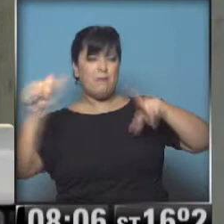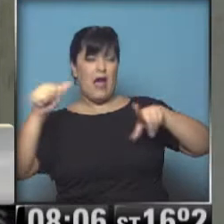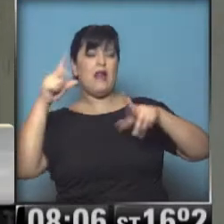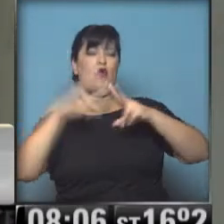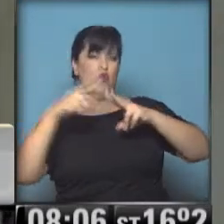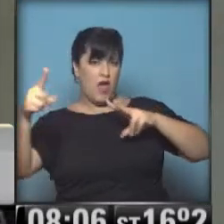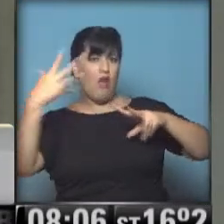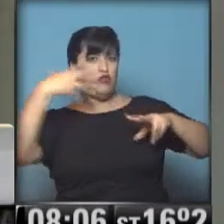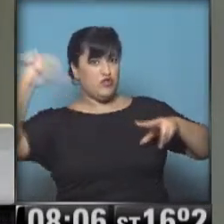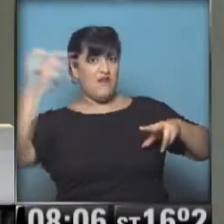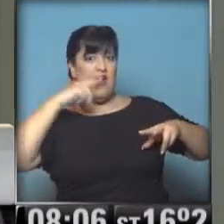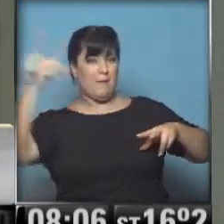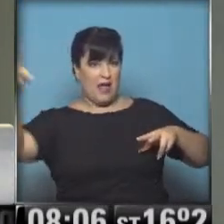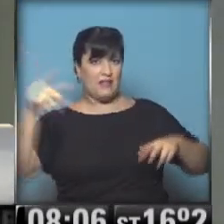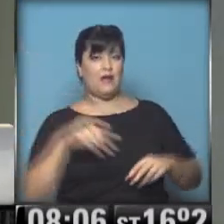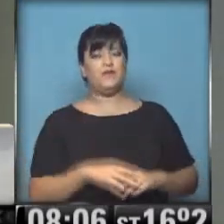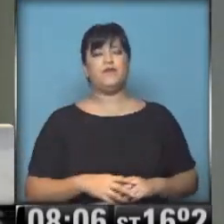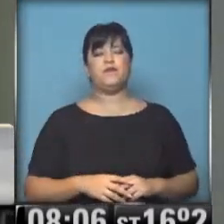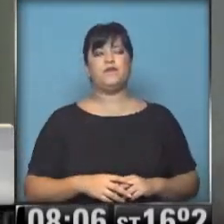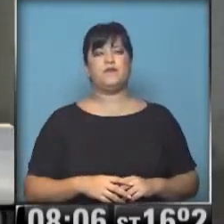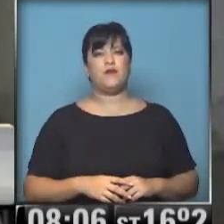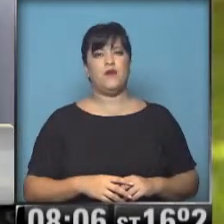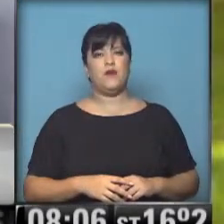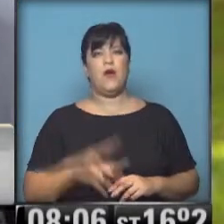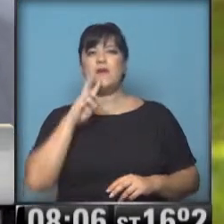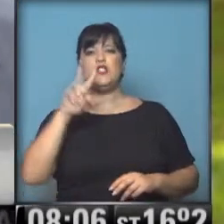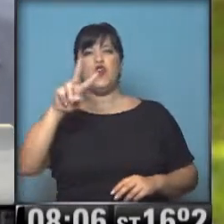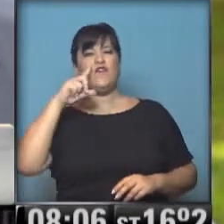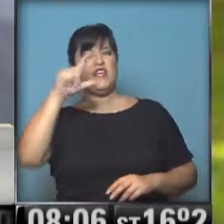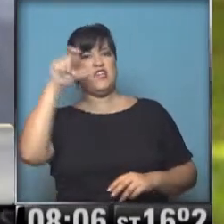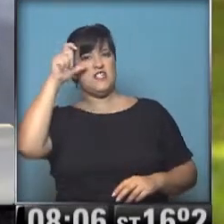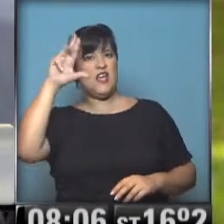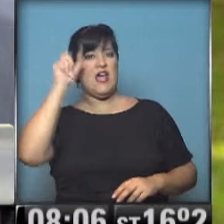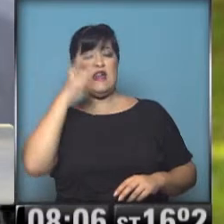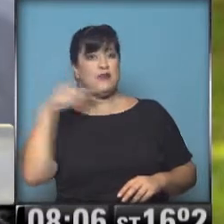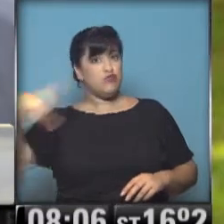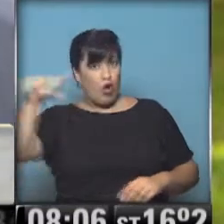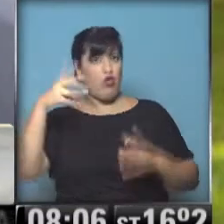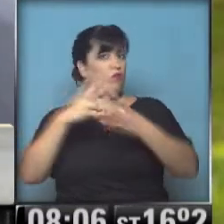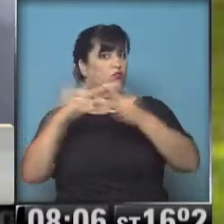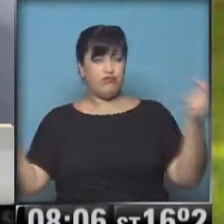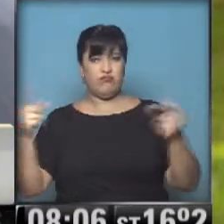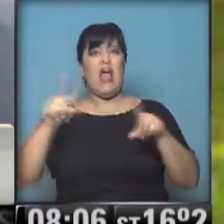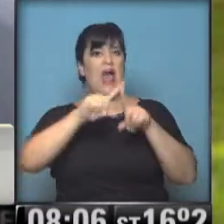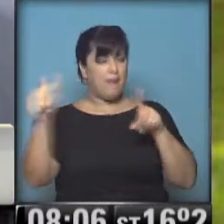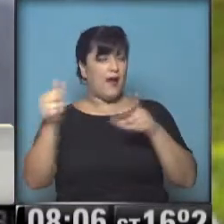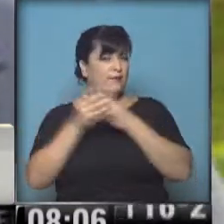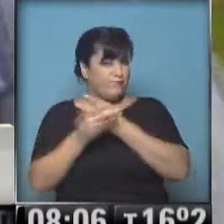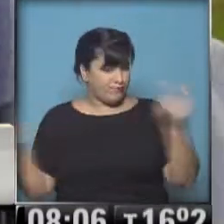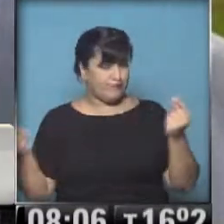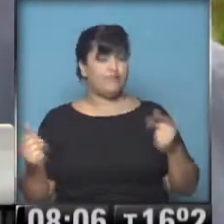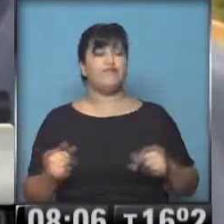y así el cacho billetes y los cuales tanto desaparecidos mi hermana está desaparecida